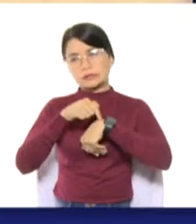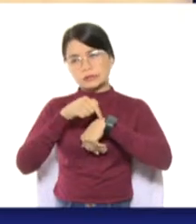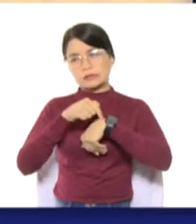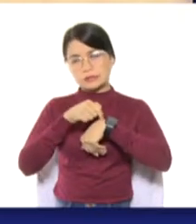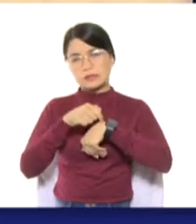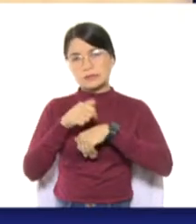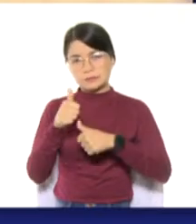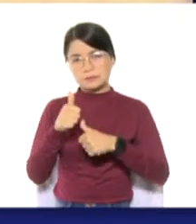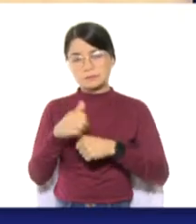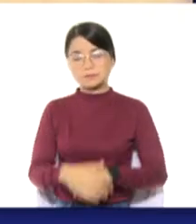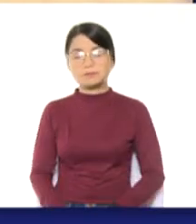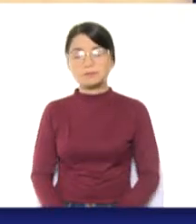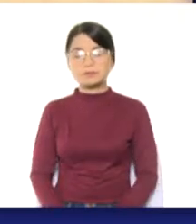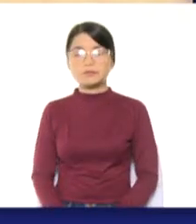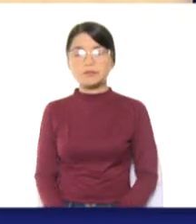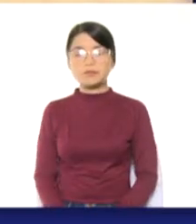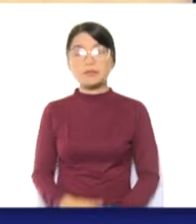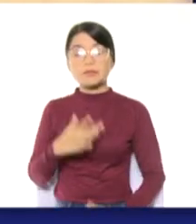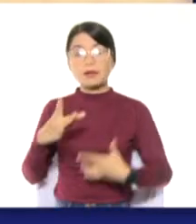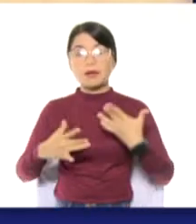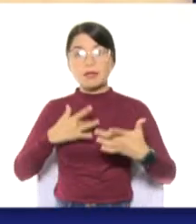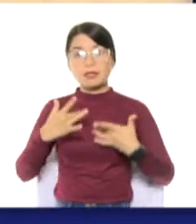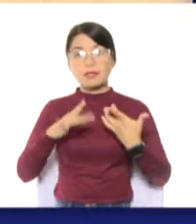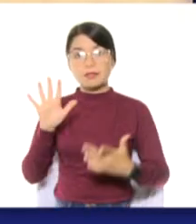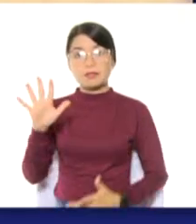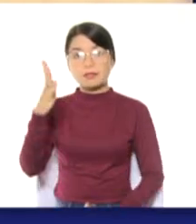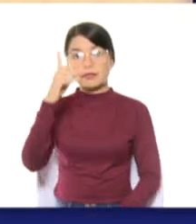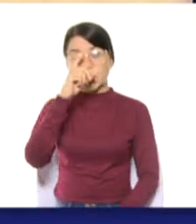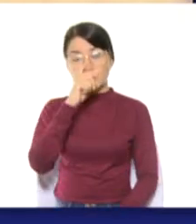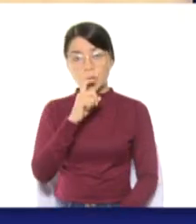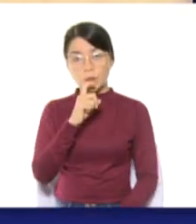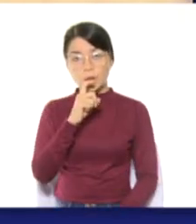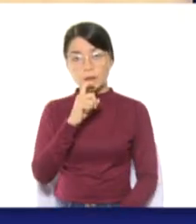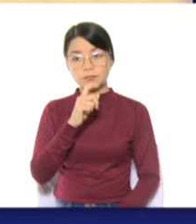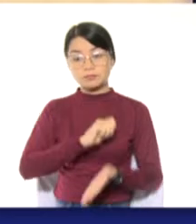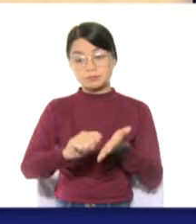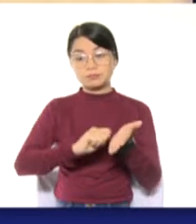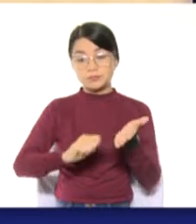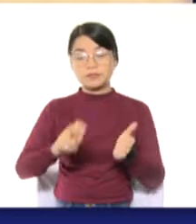quinto año serían: escribe 20 oraciones compuestas.